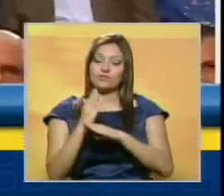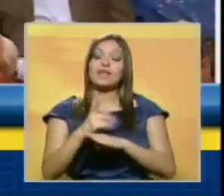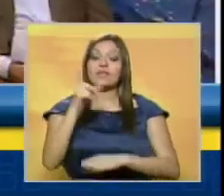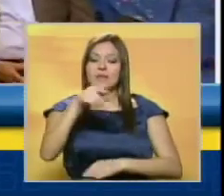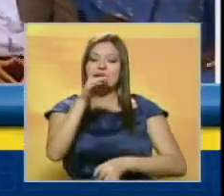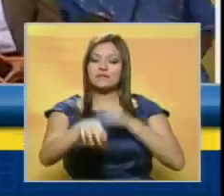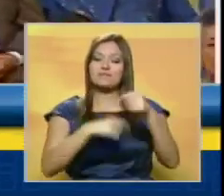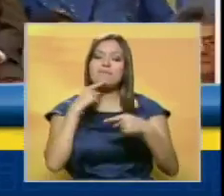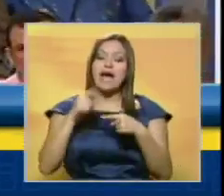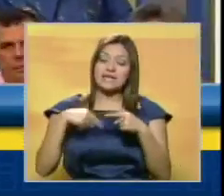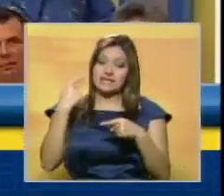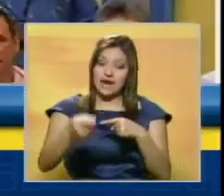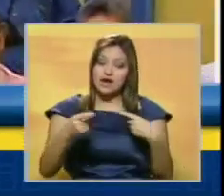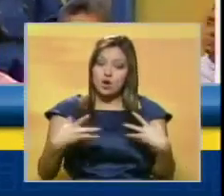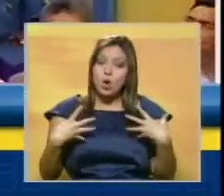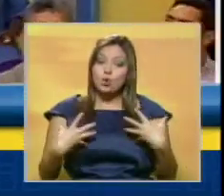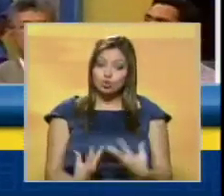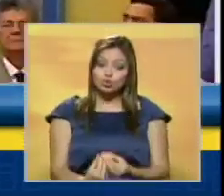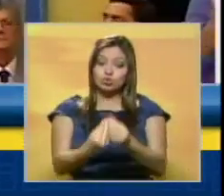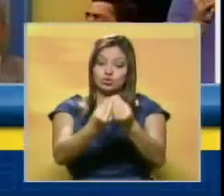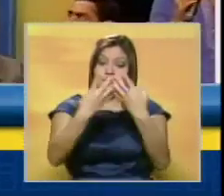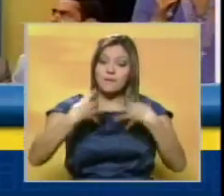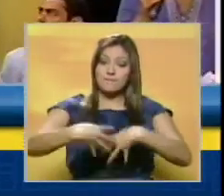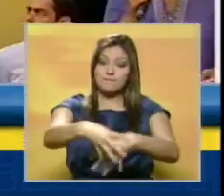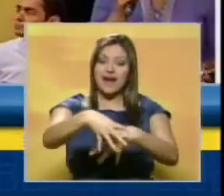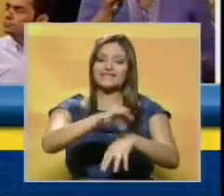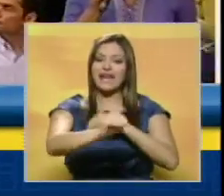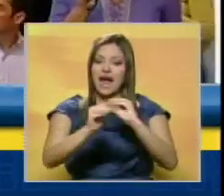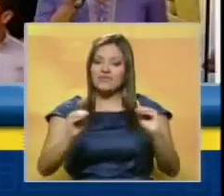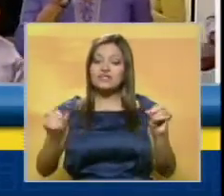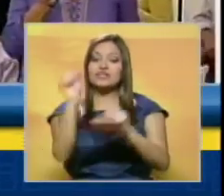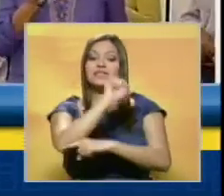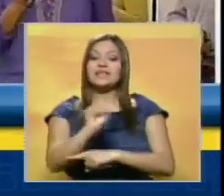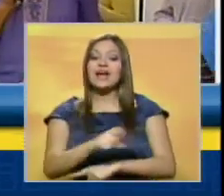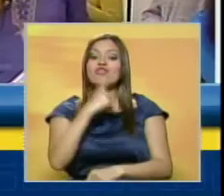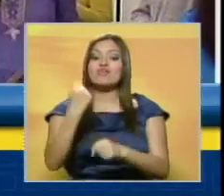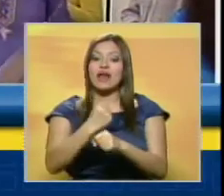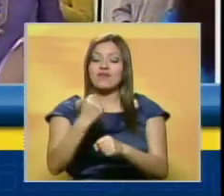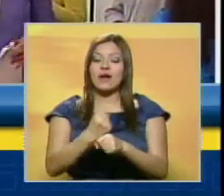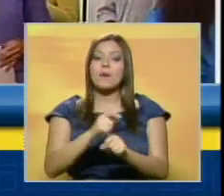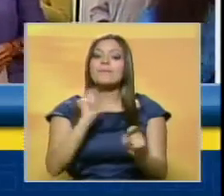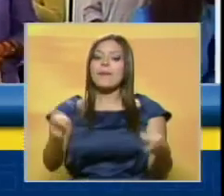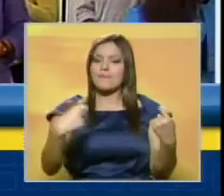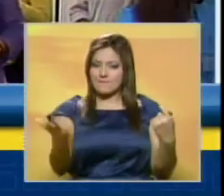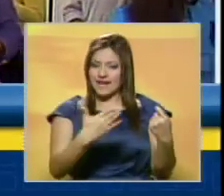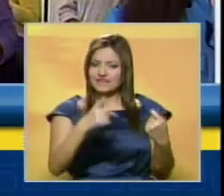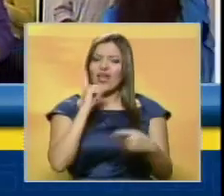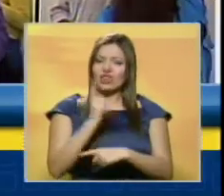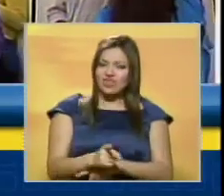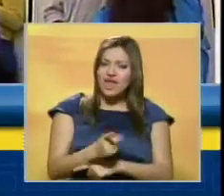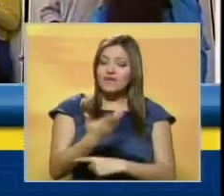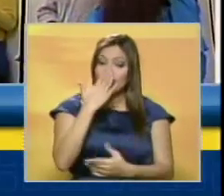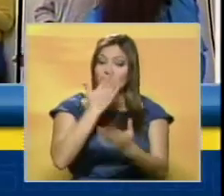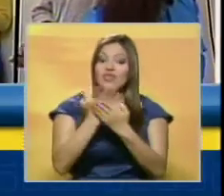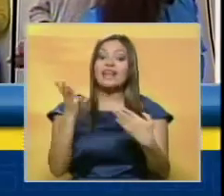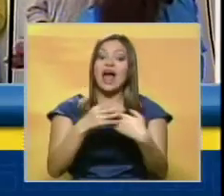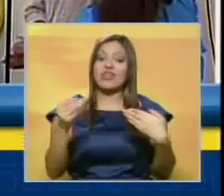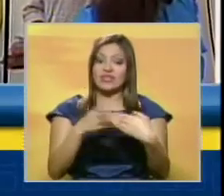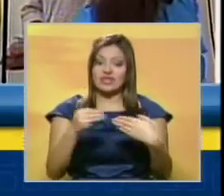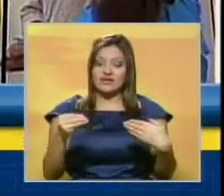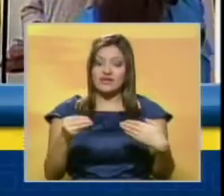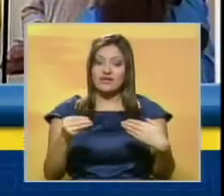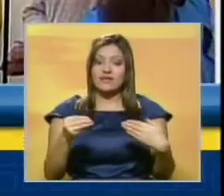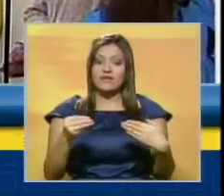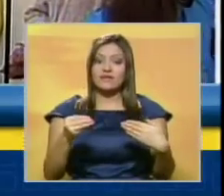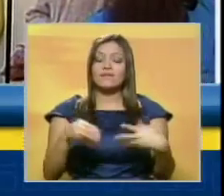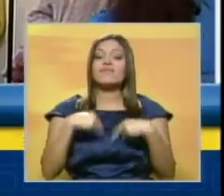anunciaban que el día de mañana van a acompañar a la marcha que está convocando el Sindicato de Trabajadores de la Prensa, precisamente para exigir ante Cadivis